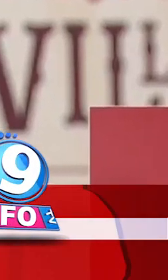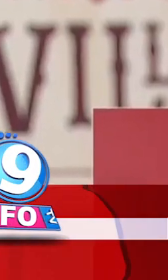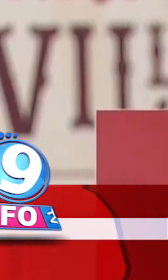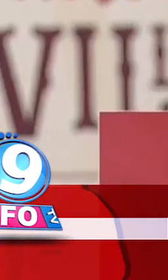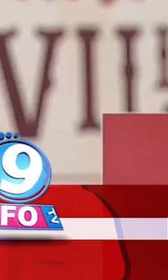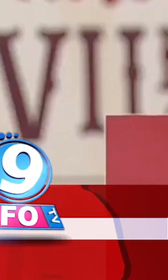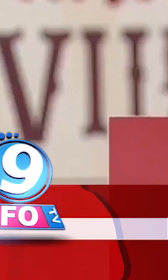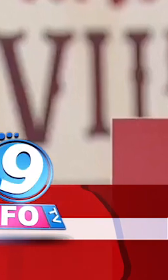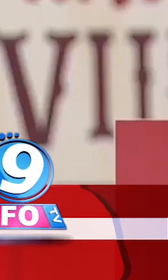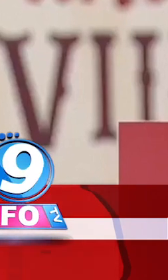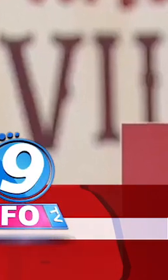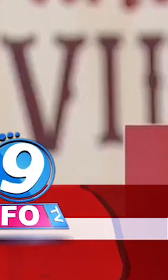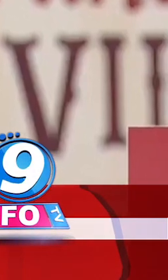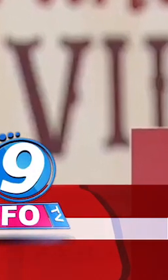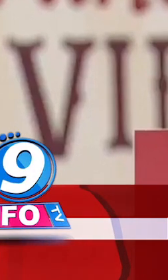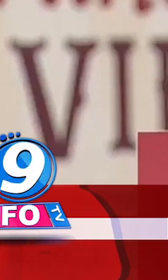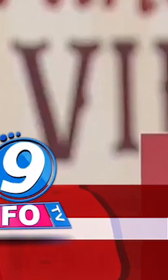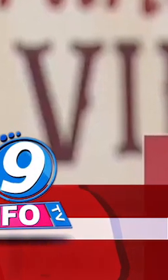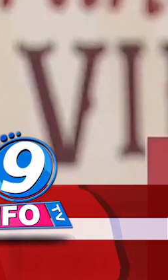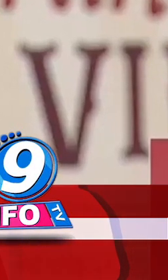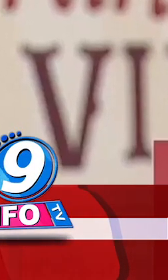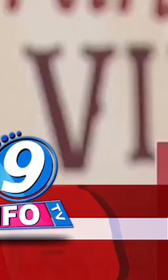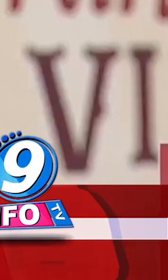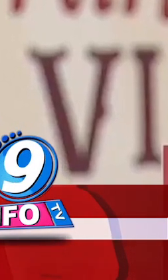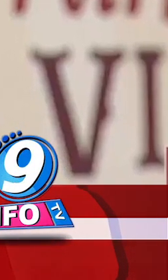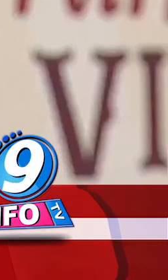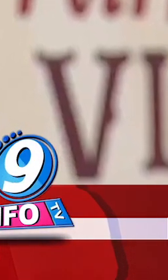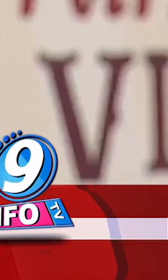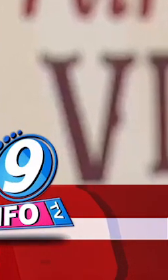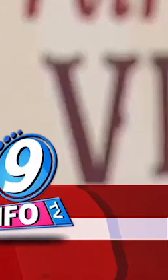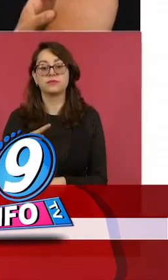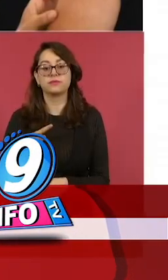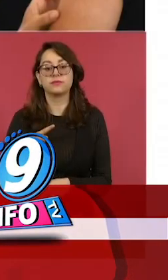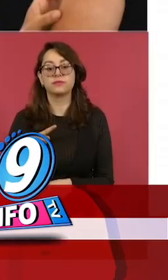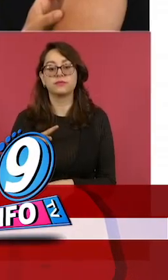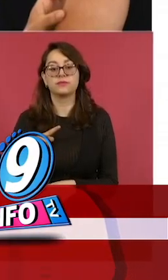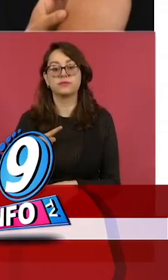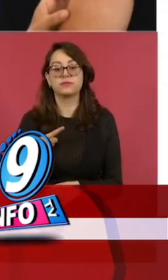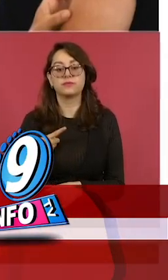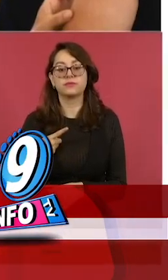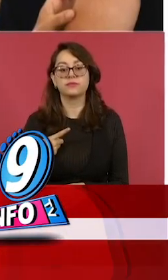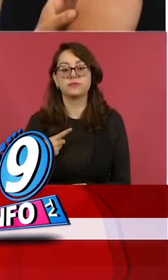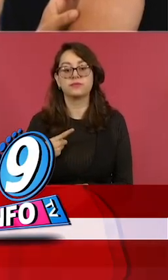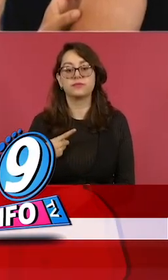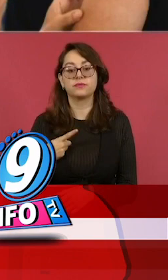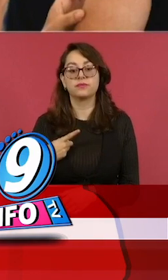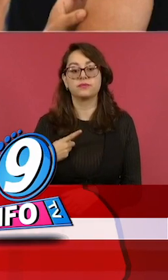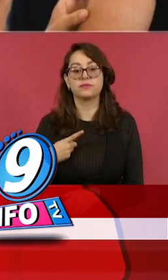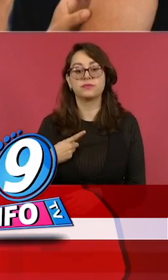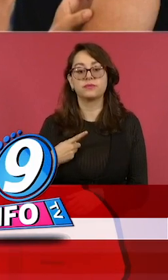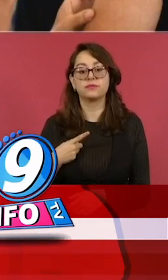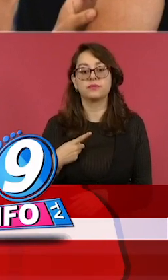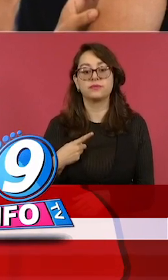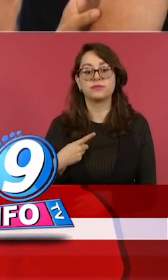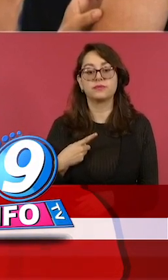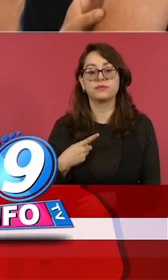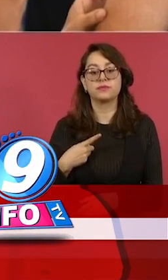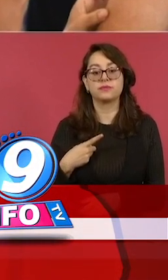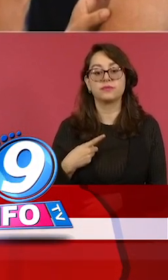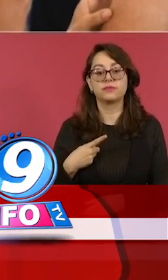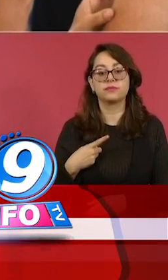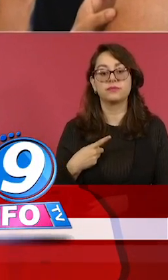México en vista de la llegada de la temporada de frío y la preocupación por la posible coexistencia de la influenza y el